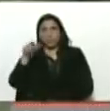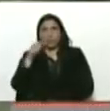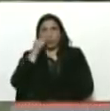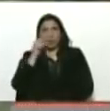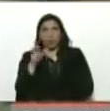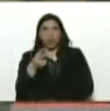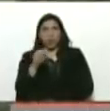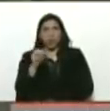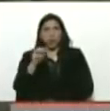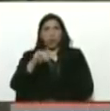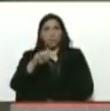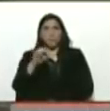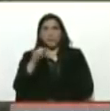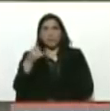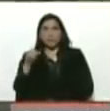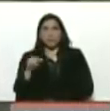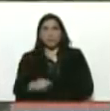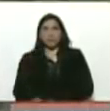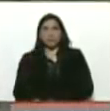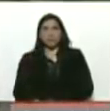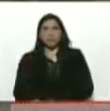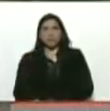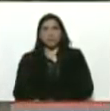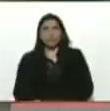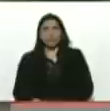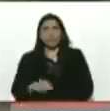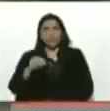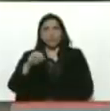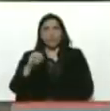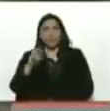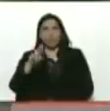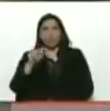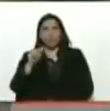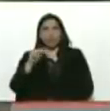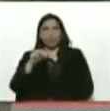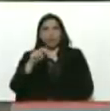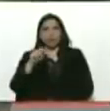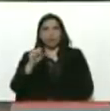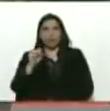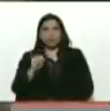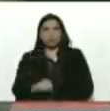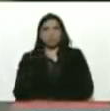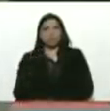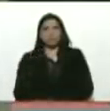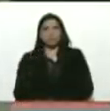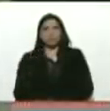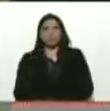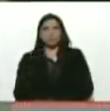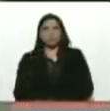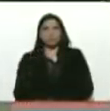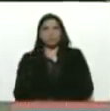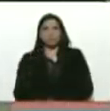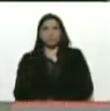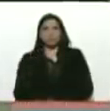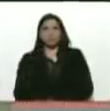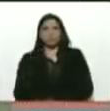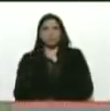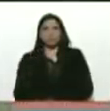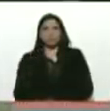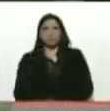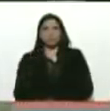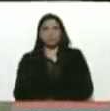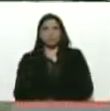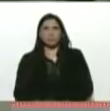Gómez Morante. Este N. Morantes H. Morantes Hernández este. ¿Morantes qué? González. González, pues tiene una H